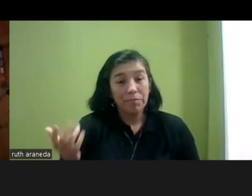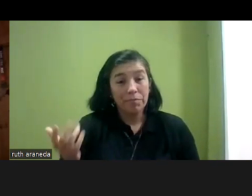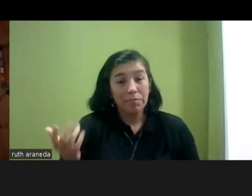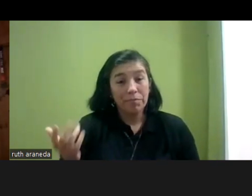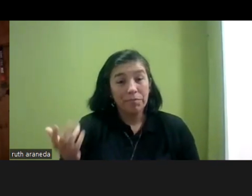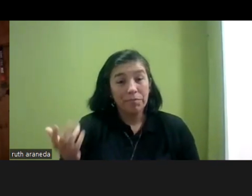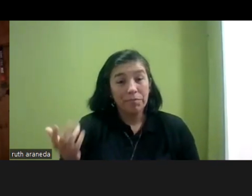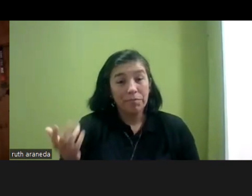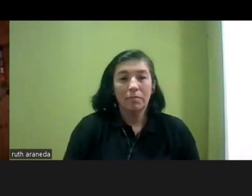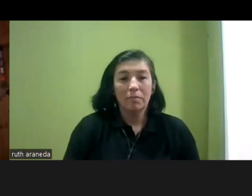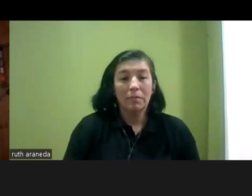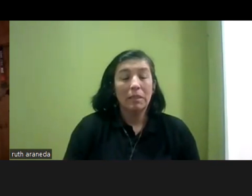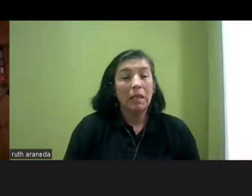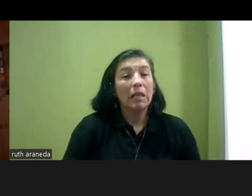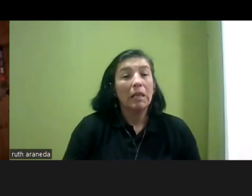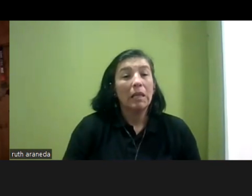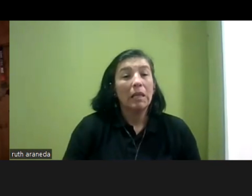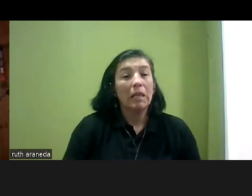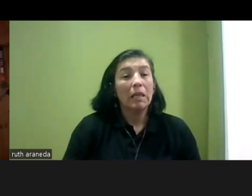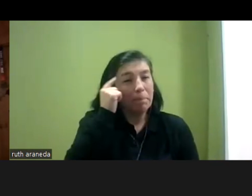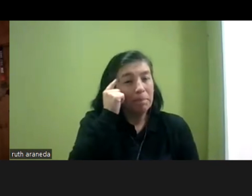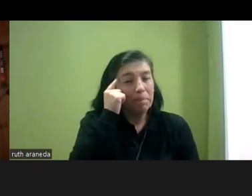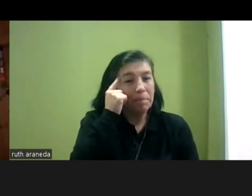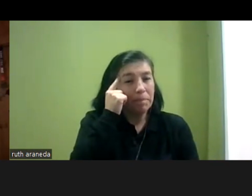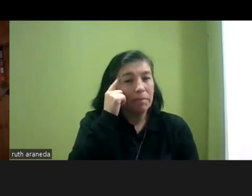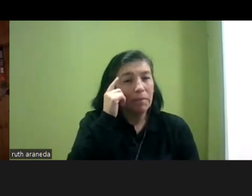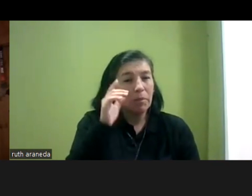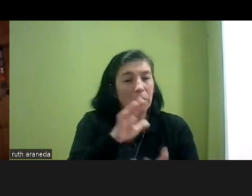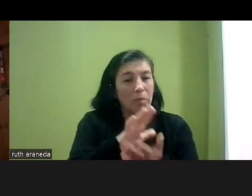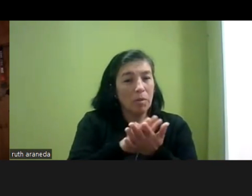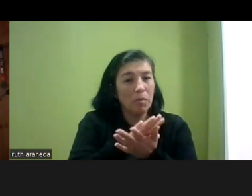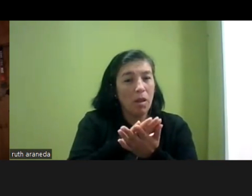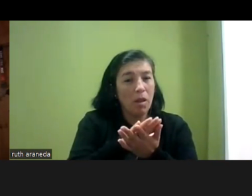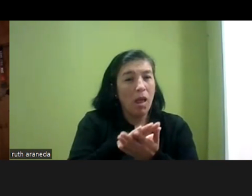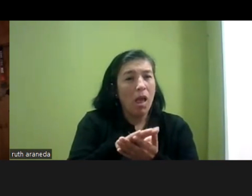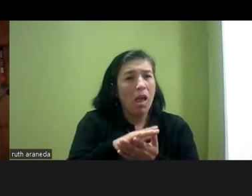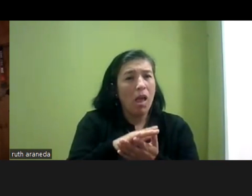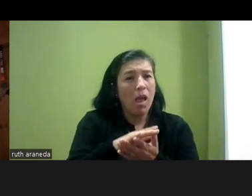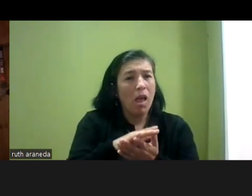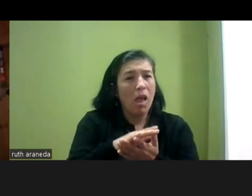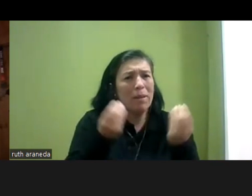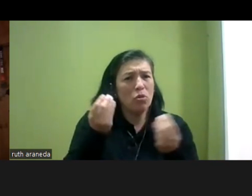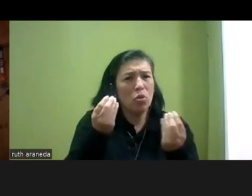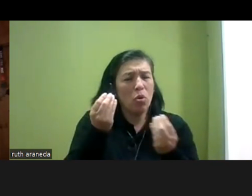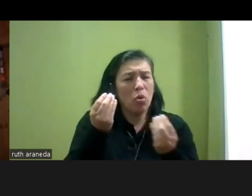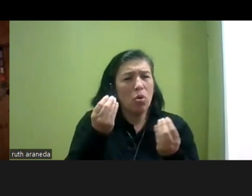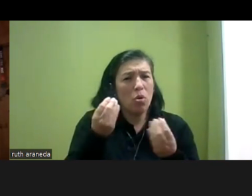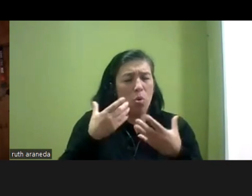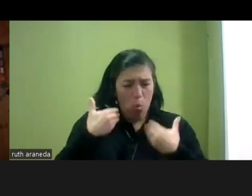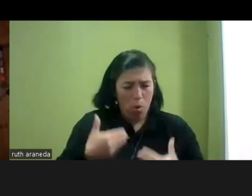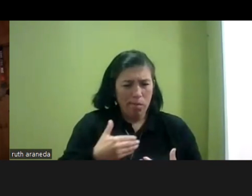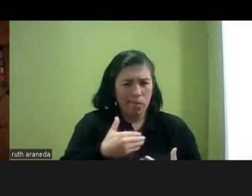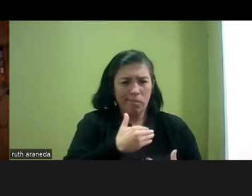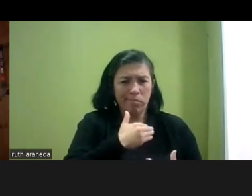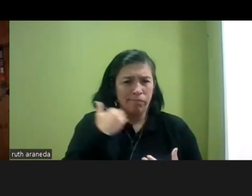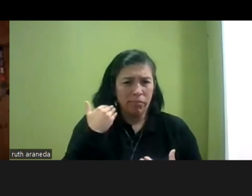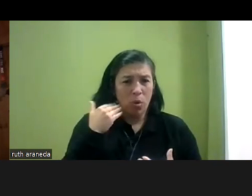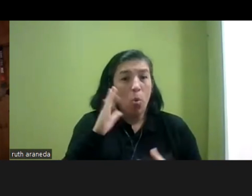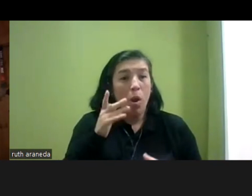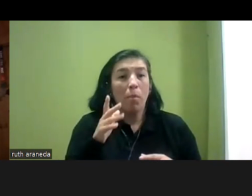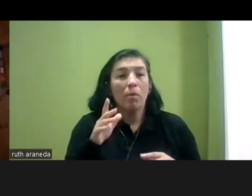eso hace pensar que si no fue un sacrificio humano directo, por lo menos fue una